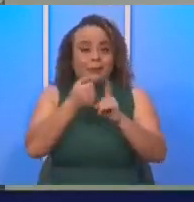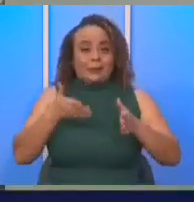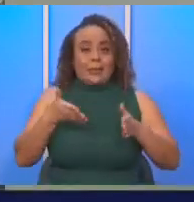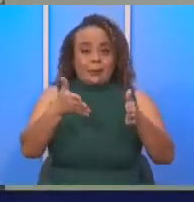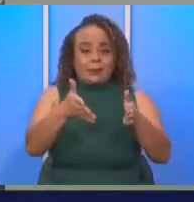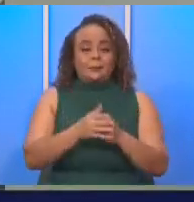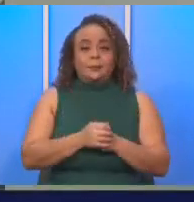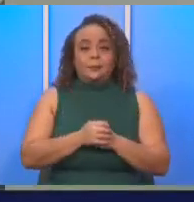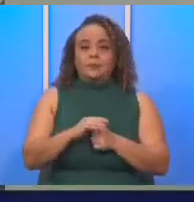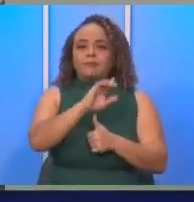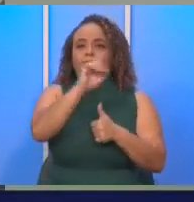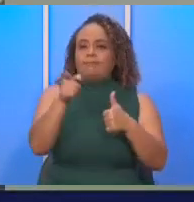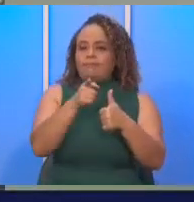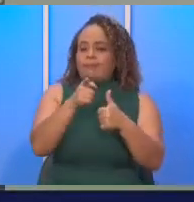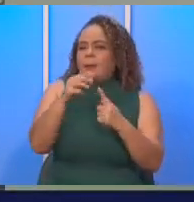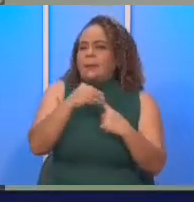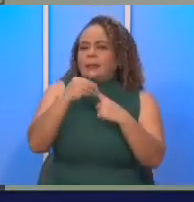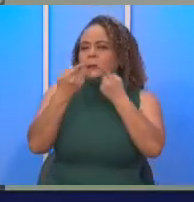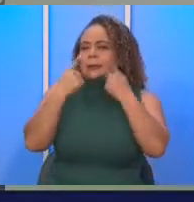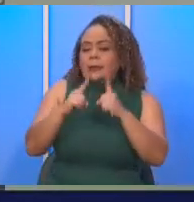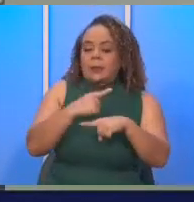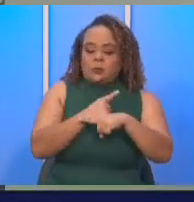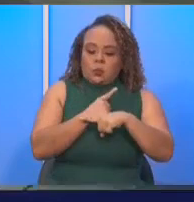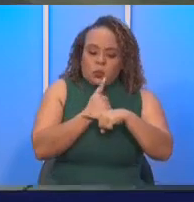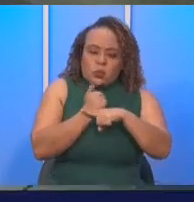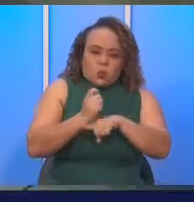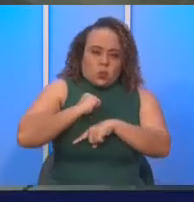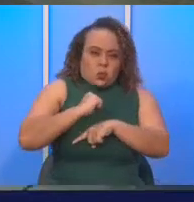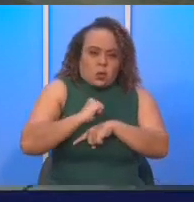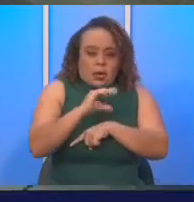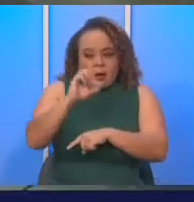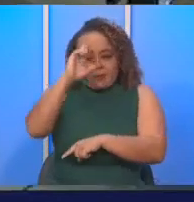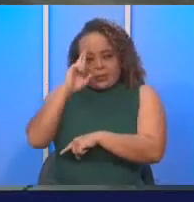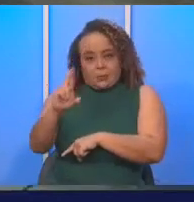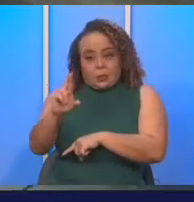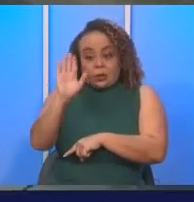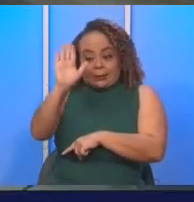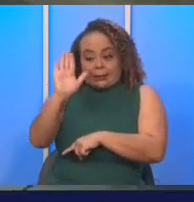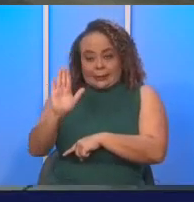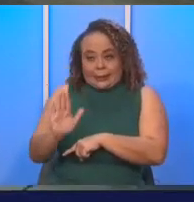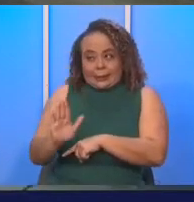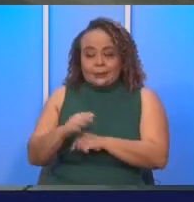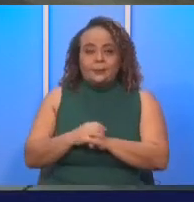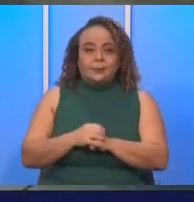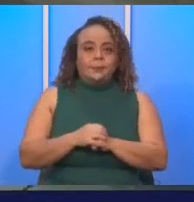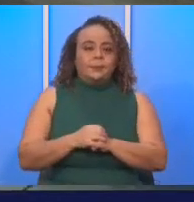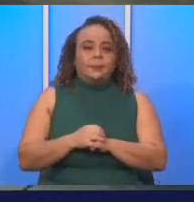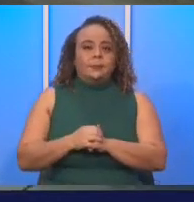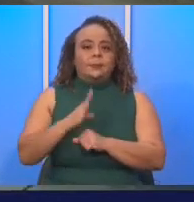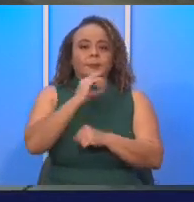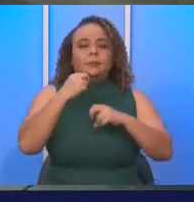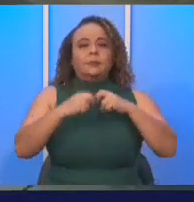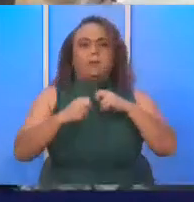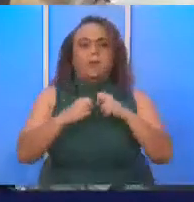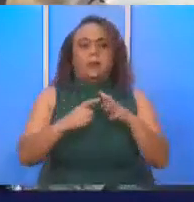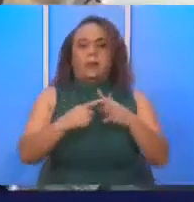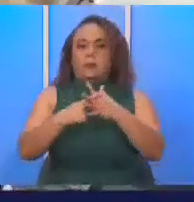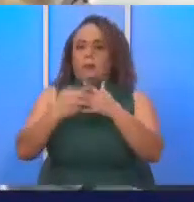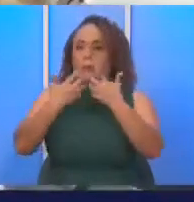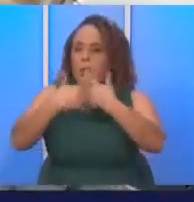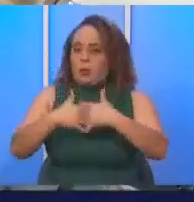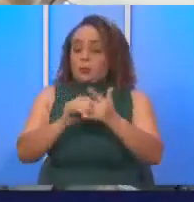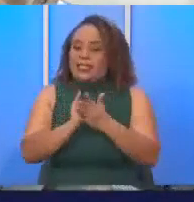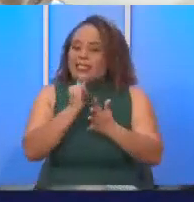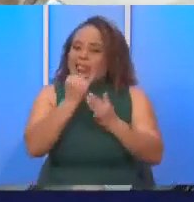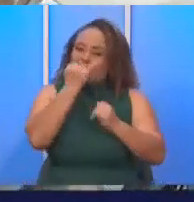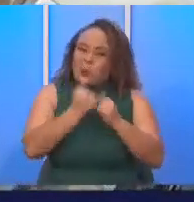carretera. Las principales causas son el exceso de velocidad, el irrespeto a la señalización, alcohol al volante y problemas mecánicos, este